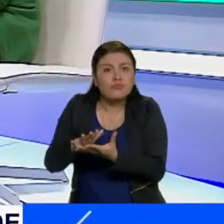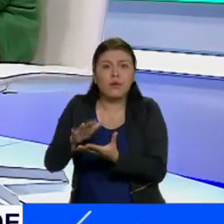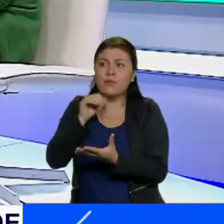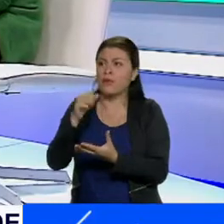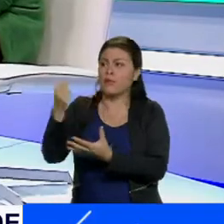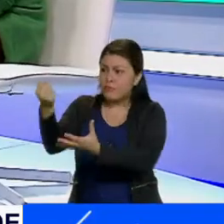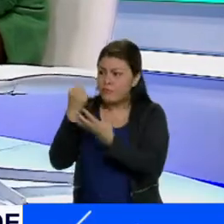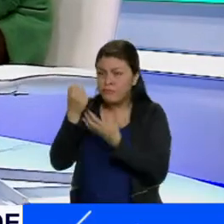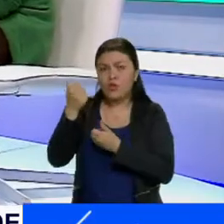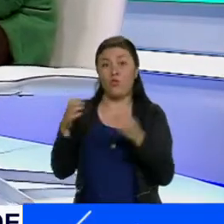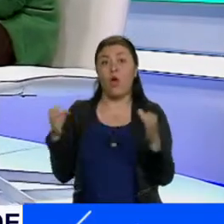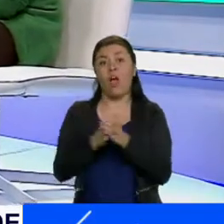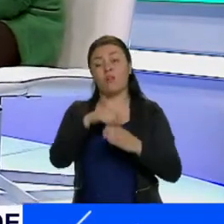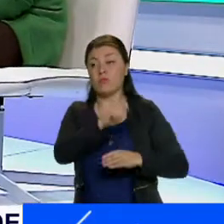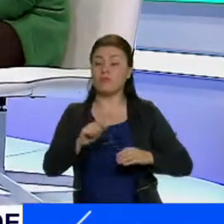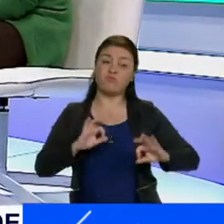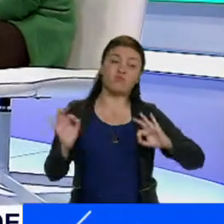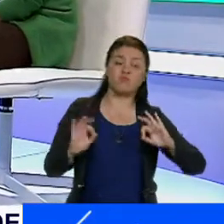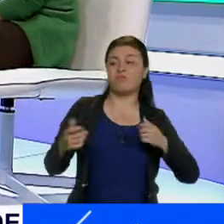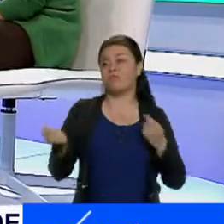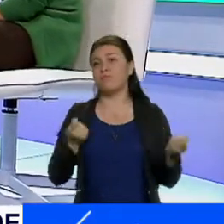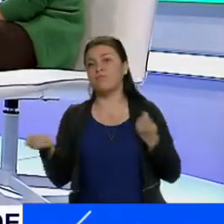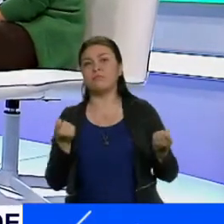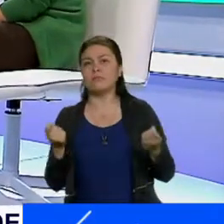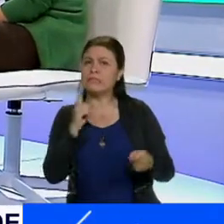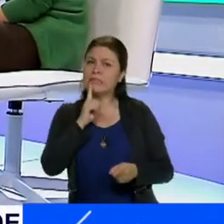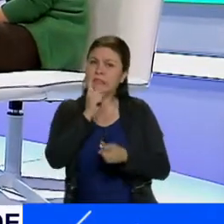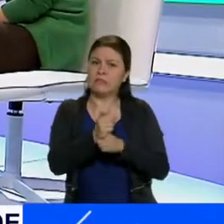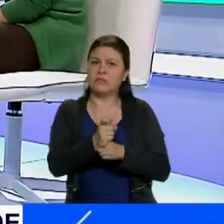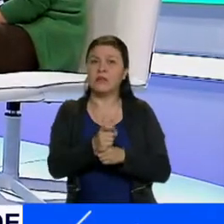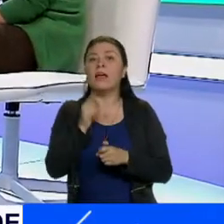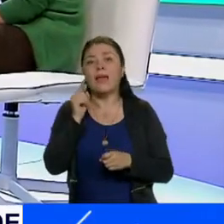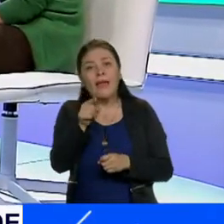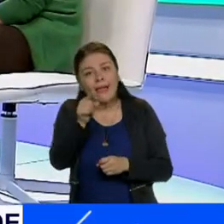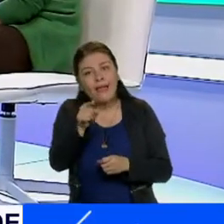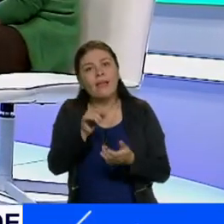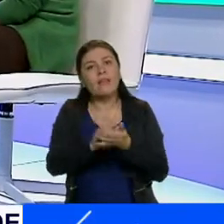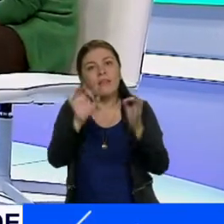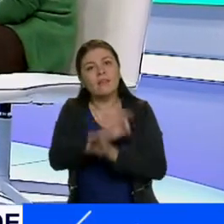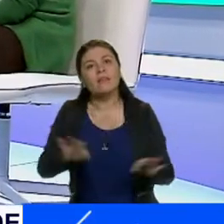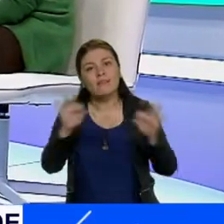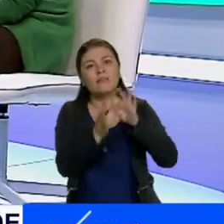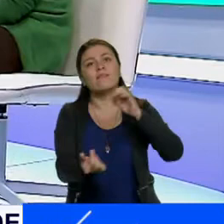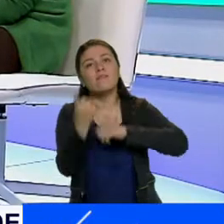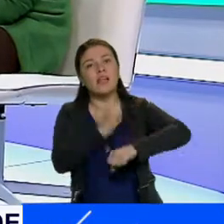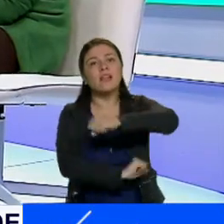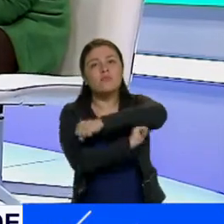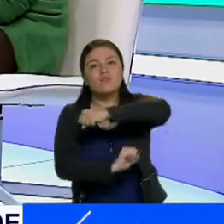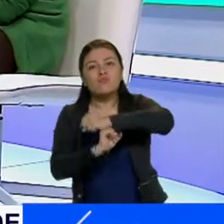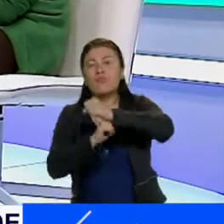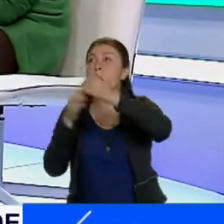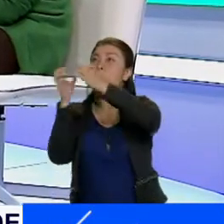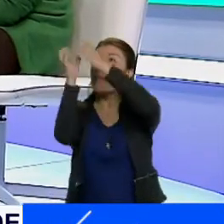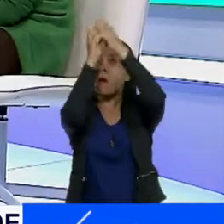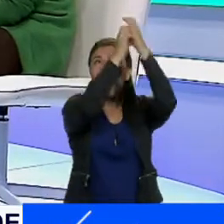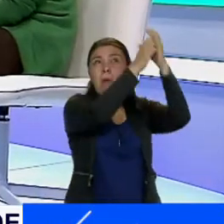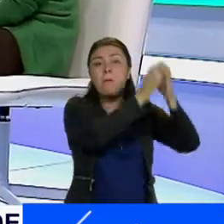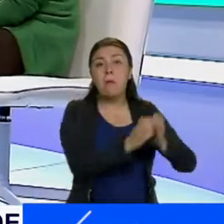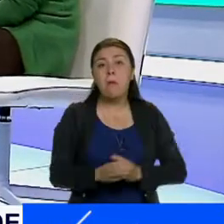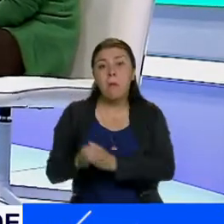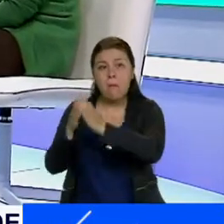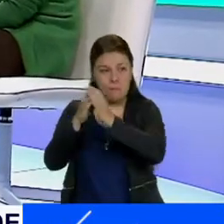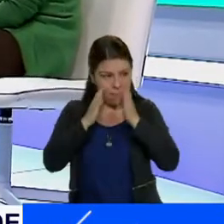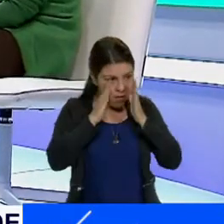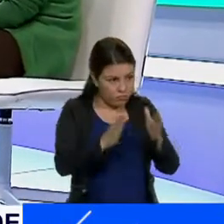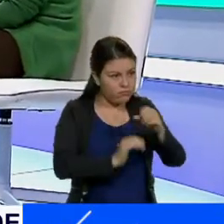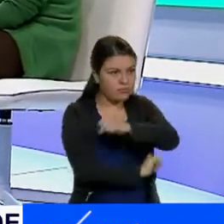en términos de su capacidad logística y de despliegue. Y eso va a ser muy importante reforzarlo si queremos que esas alertas se den con